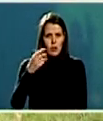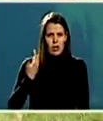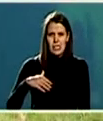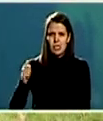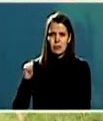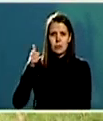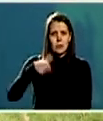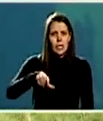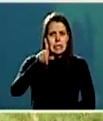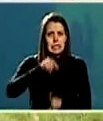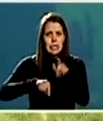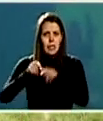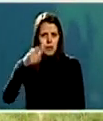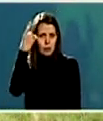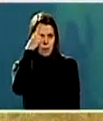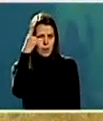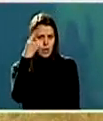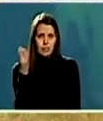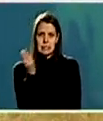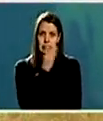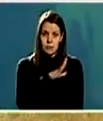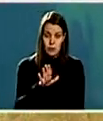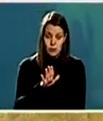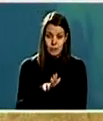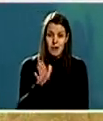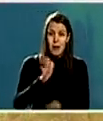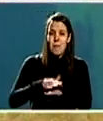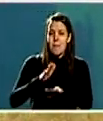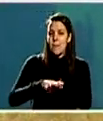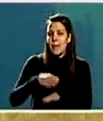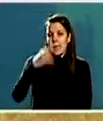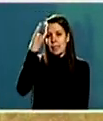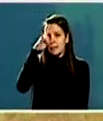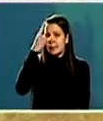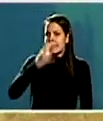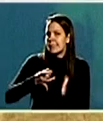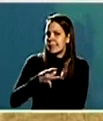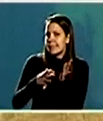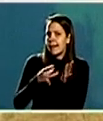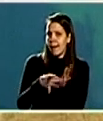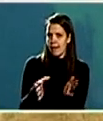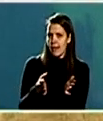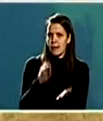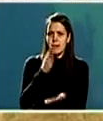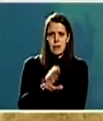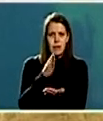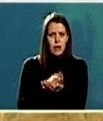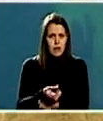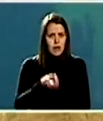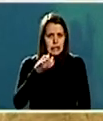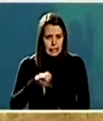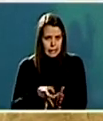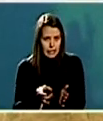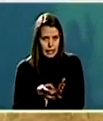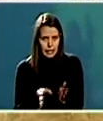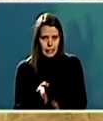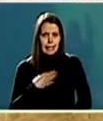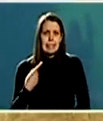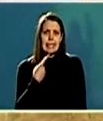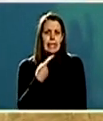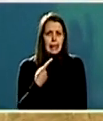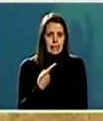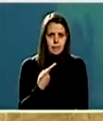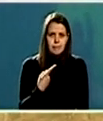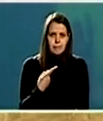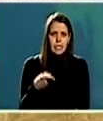socas daa cabana para regía que sea una vacaa de carne que seede dicir que sea una vaca que que un poco de